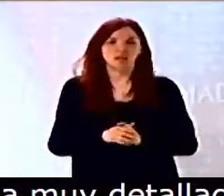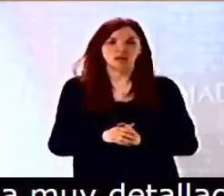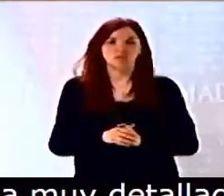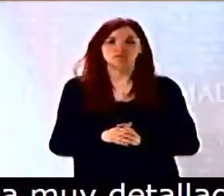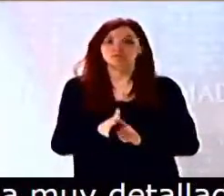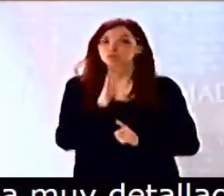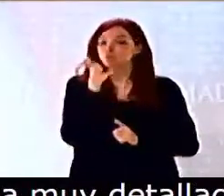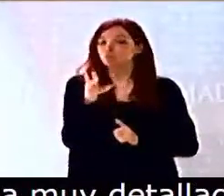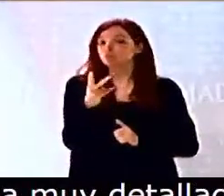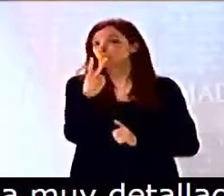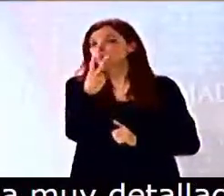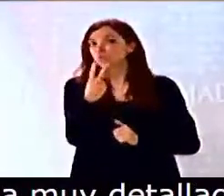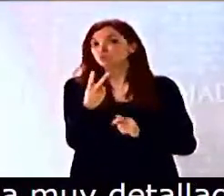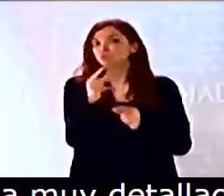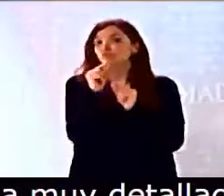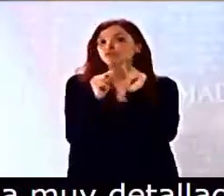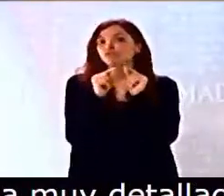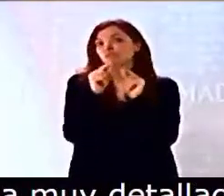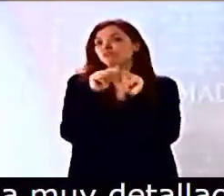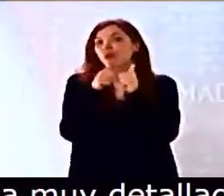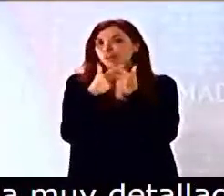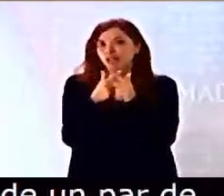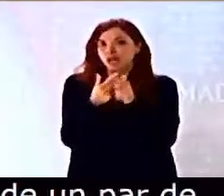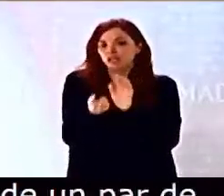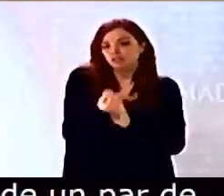de un par de brotes familiares.